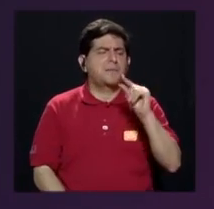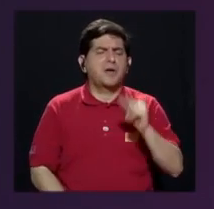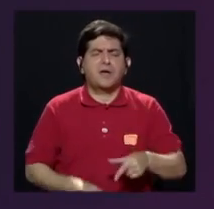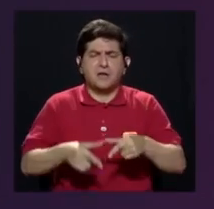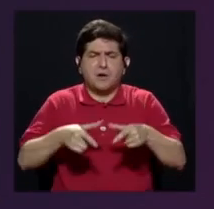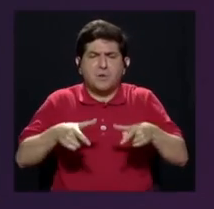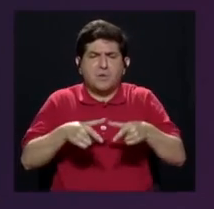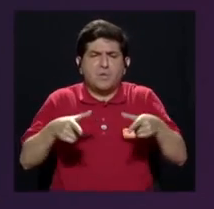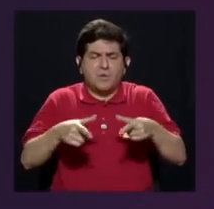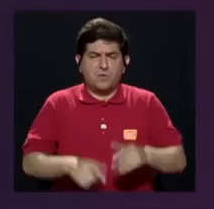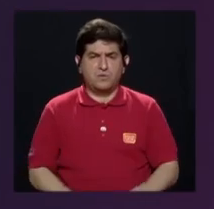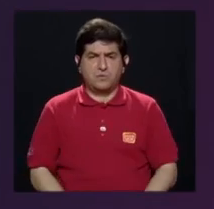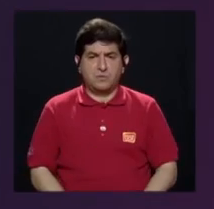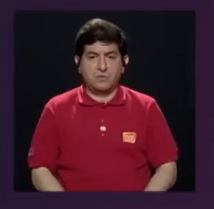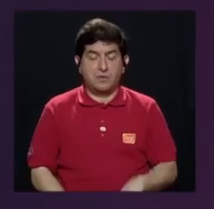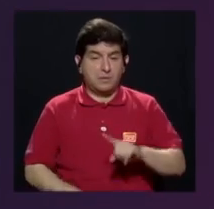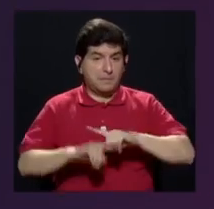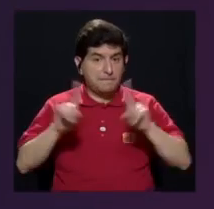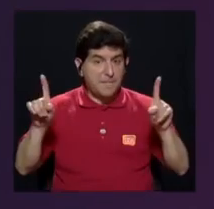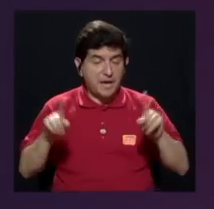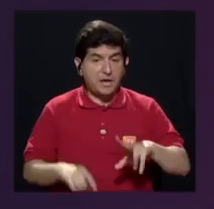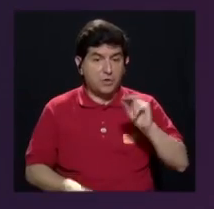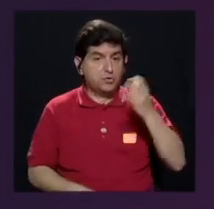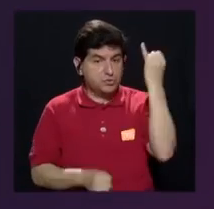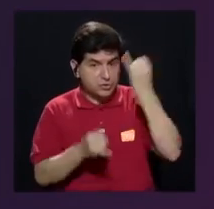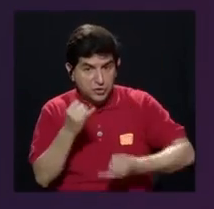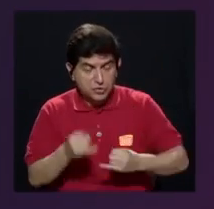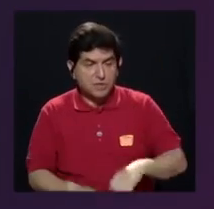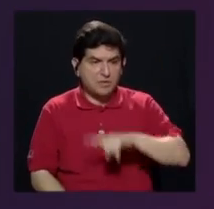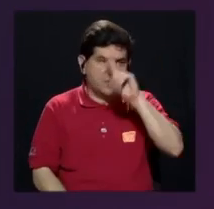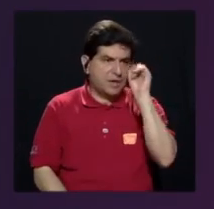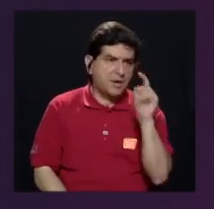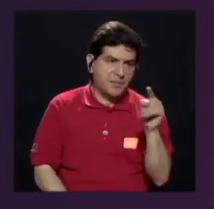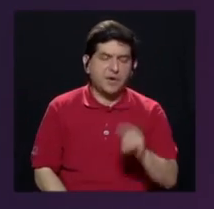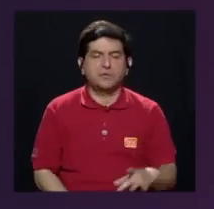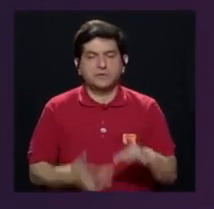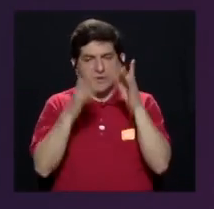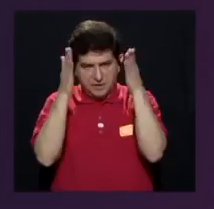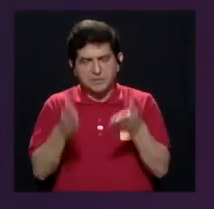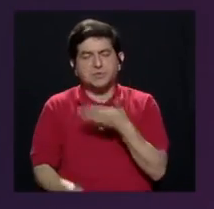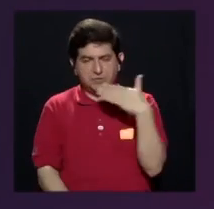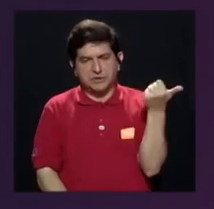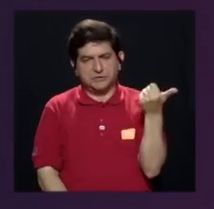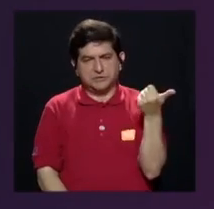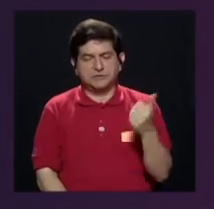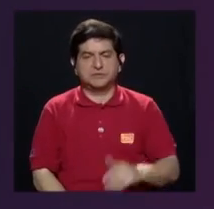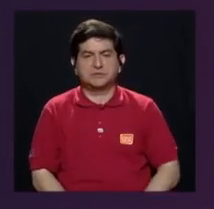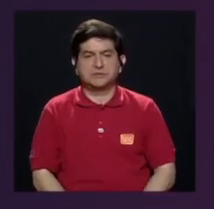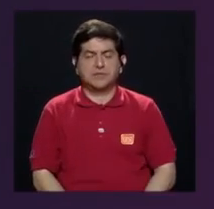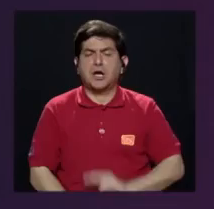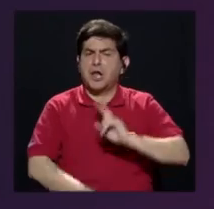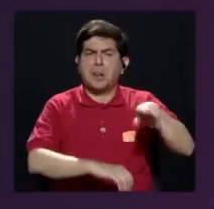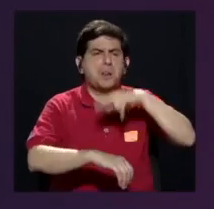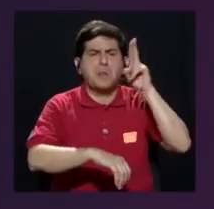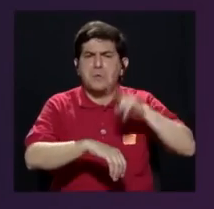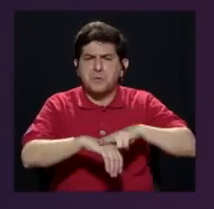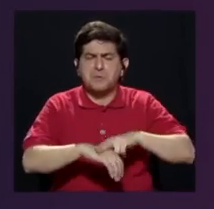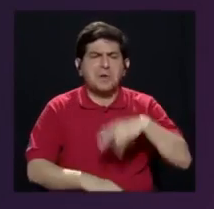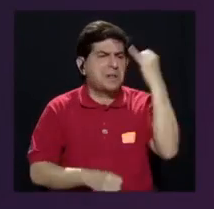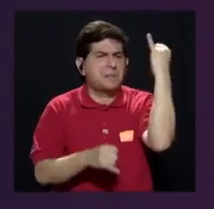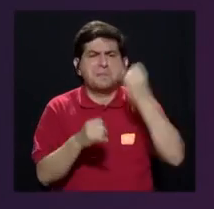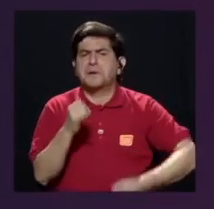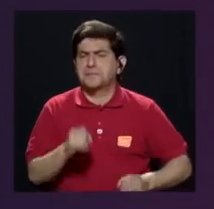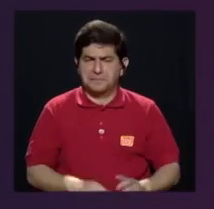y si no pasa pues si hay que ir a consultar con un especialista pero normalmente pasa